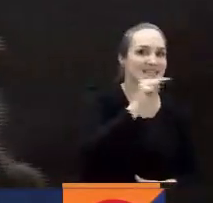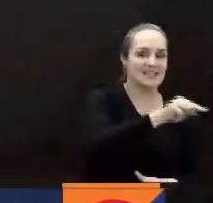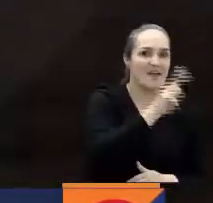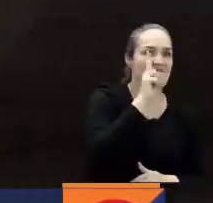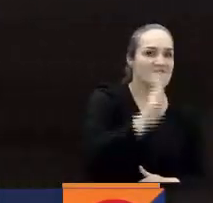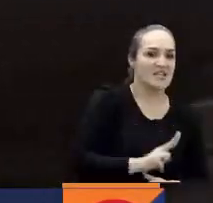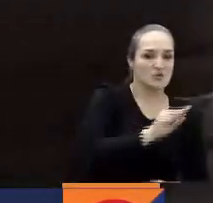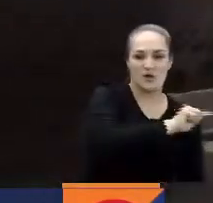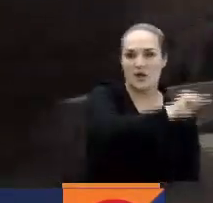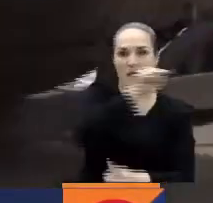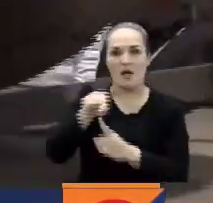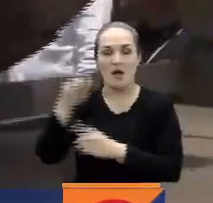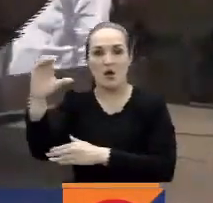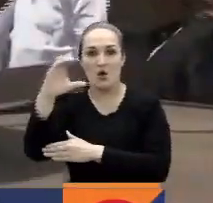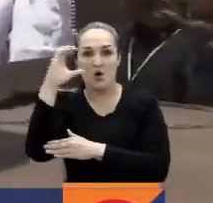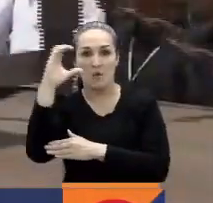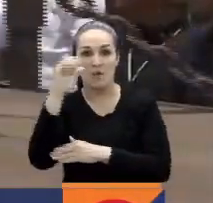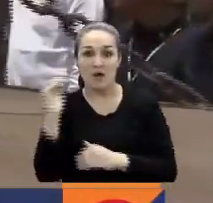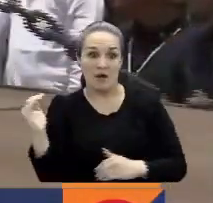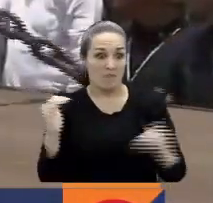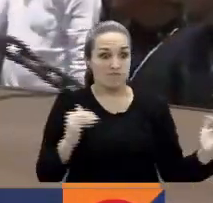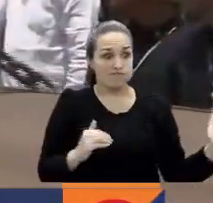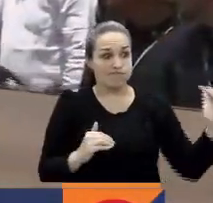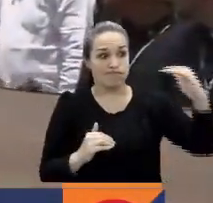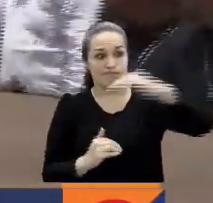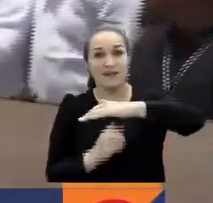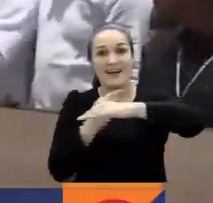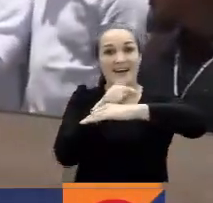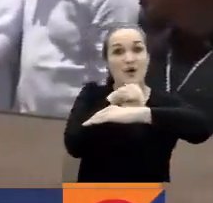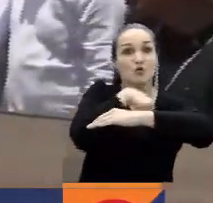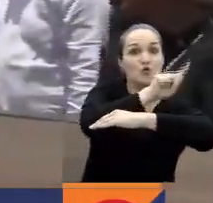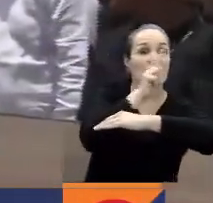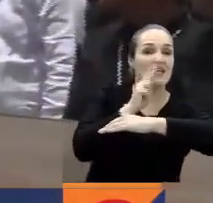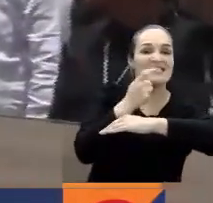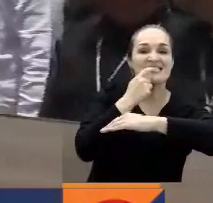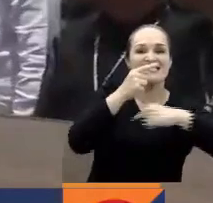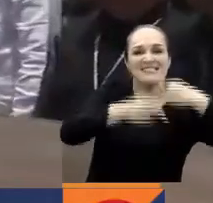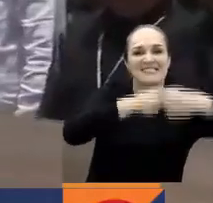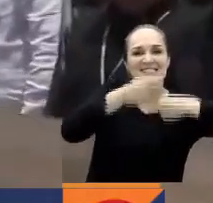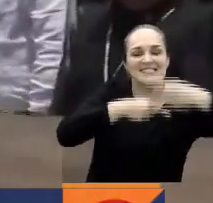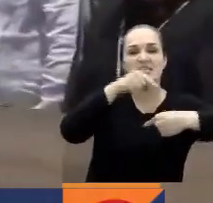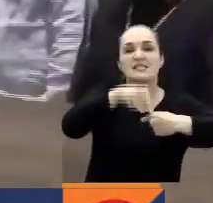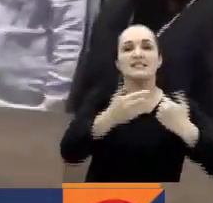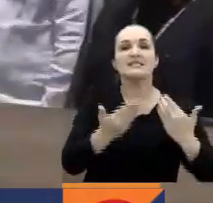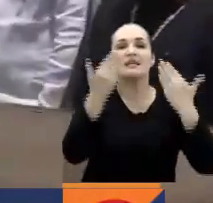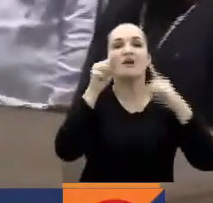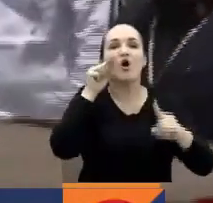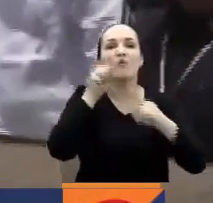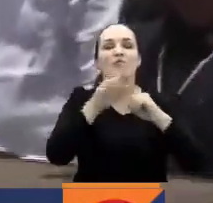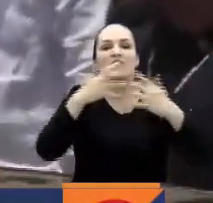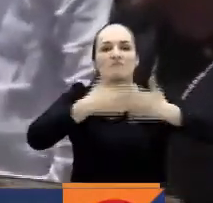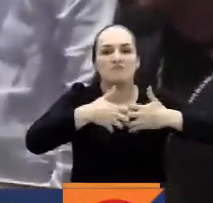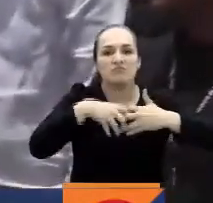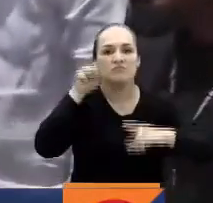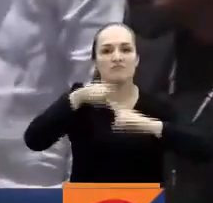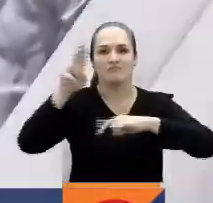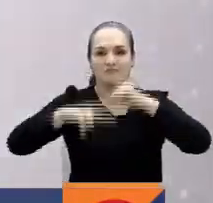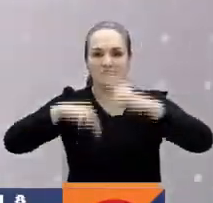a Colombia. El vehículo cargaba láminas metálicas que sirven, por supuesto, de materia prima para los constructores.